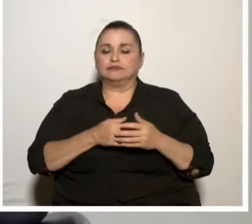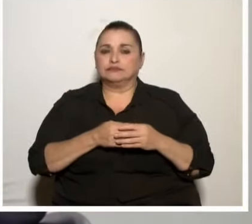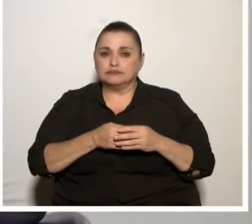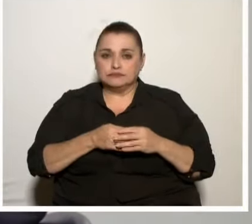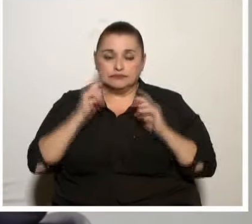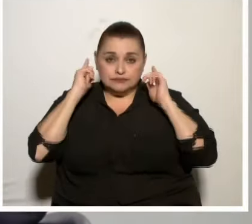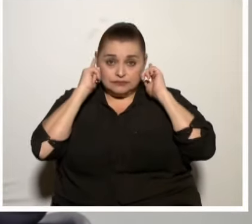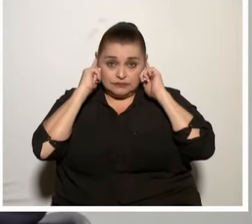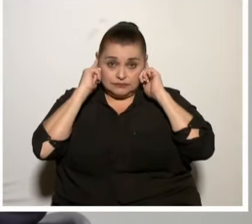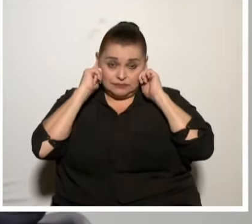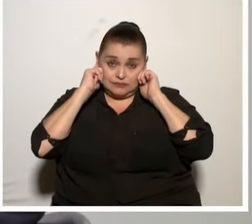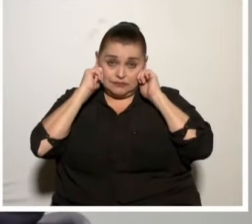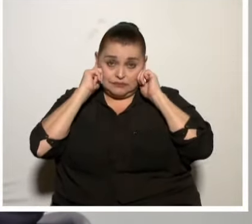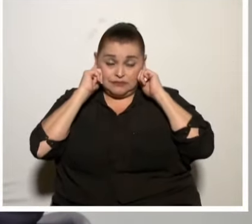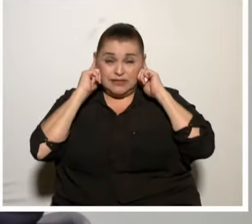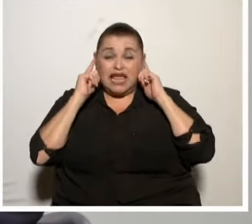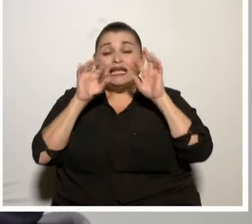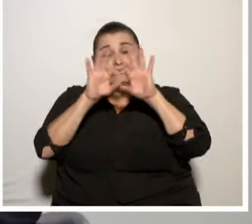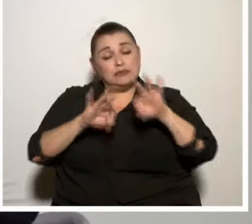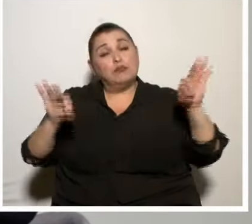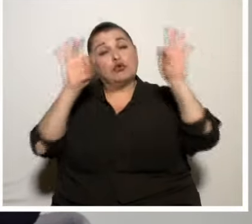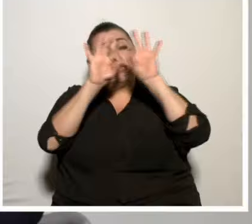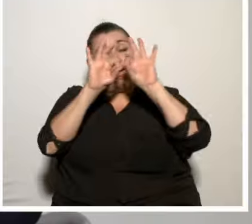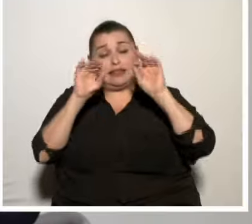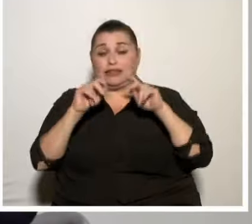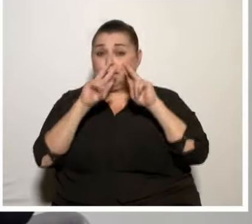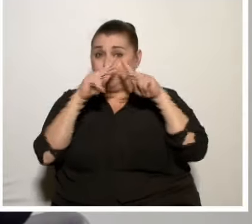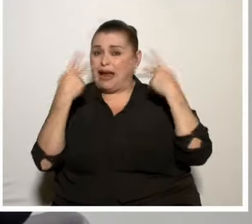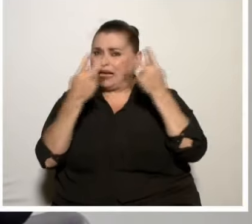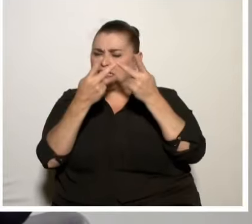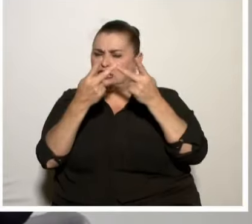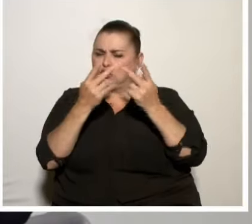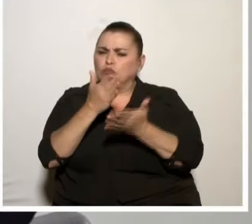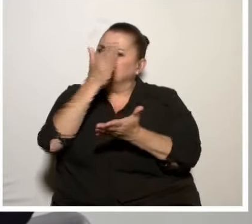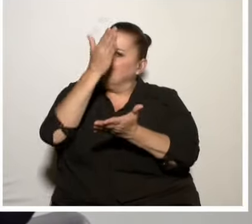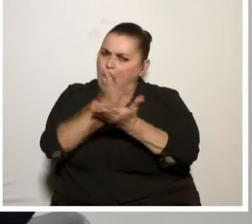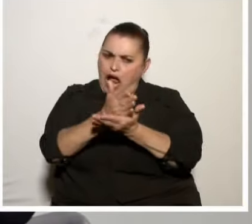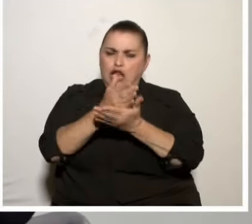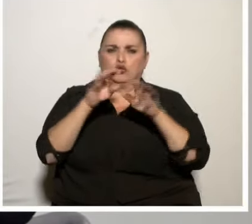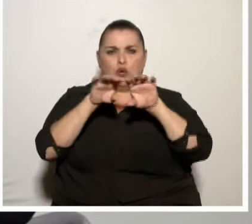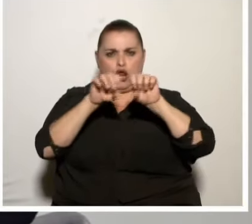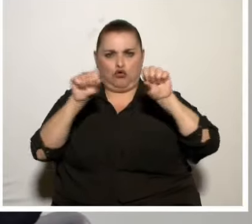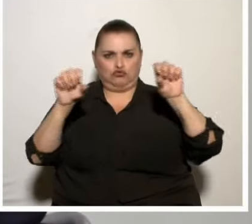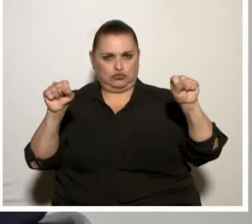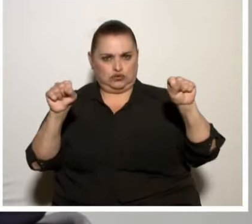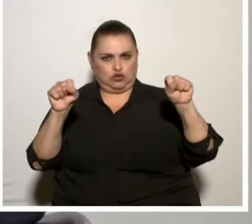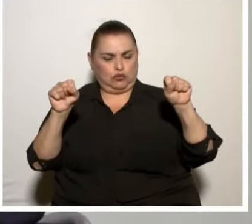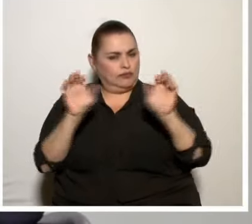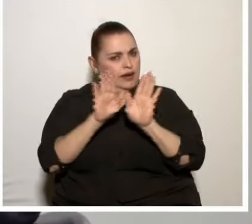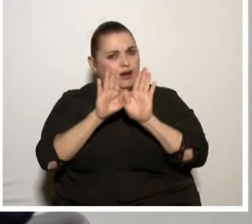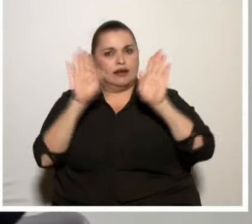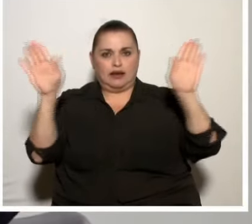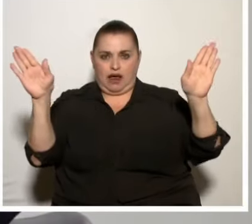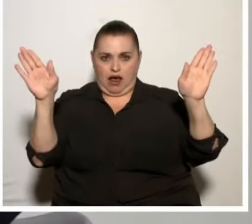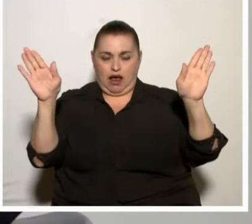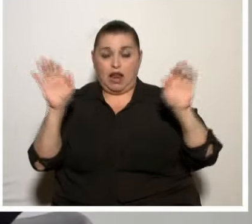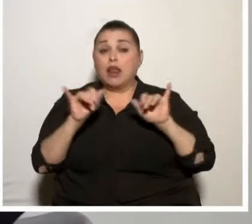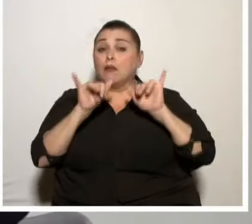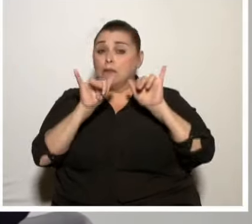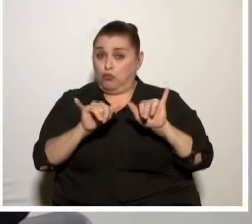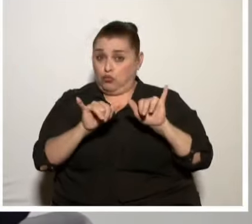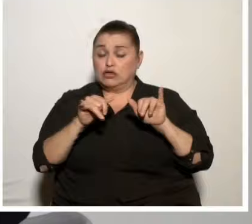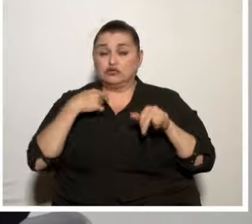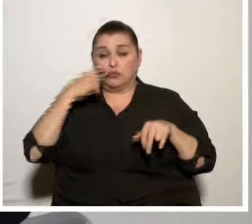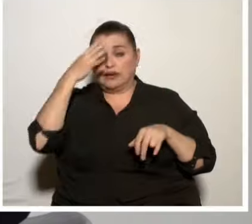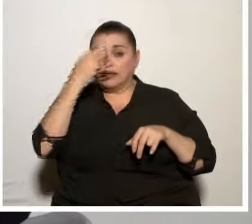Es muy importante para nuestro partido poner un alto a la corrupción de manera generalizada, y para eso